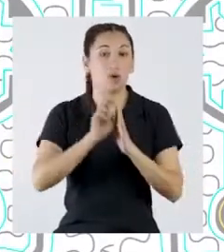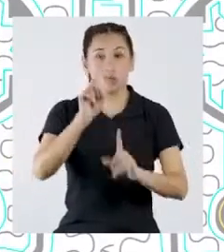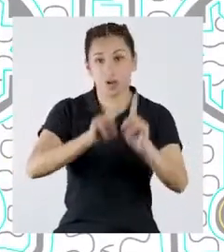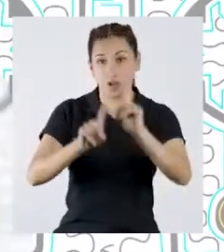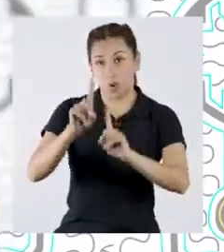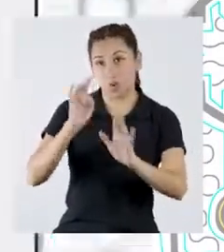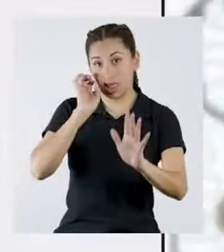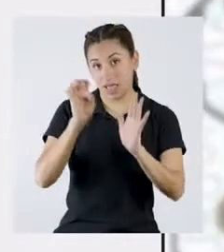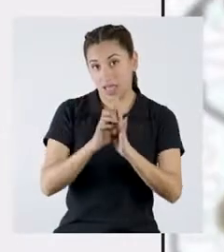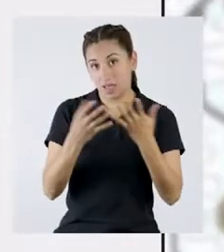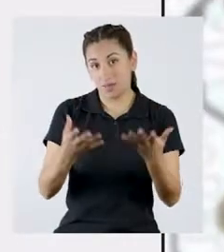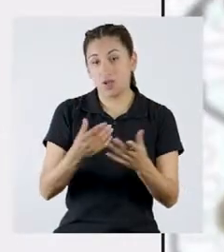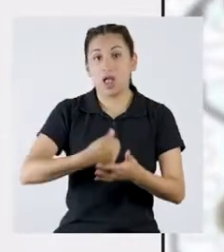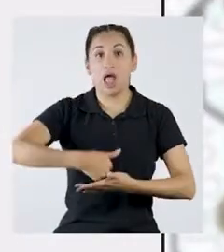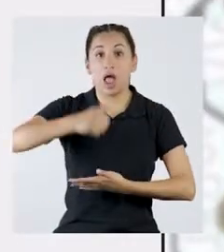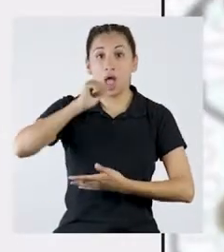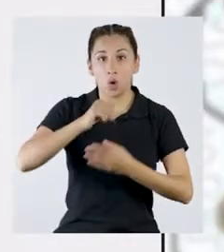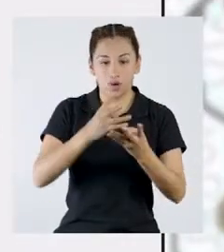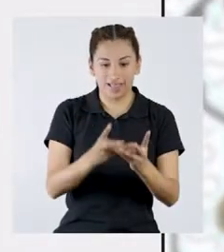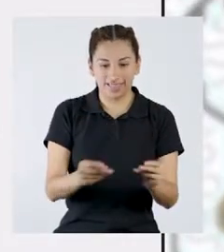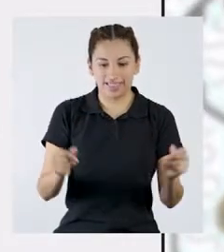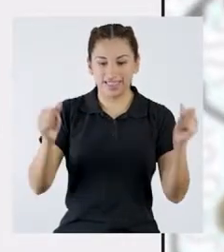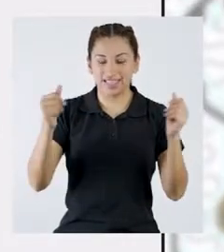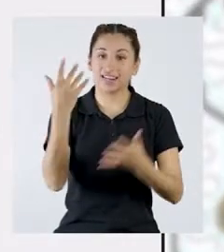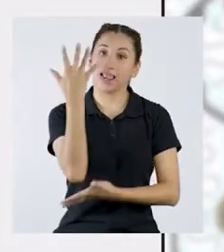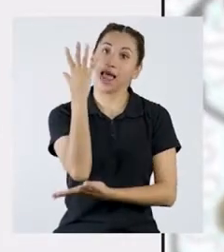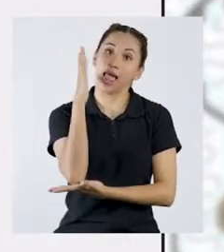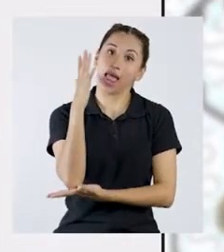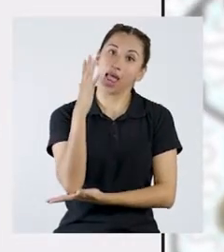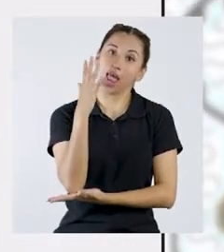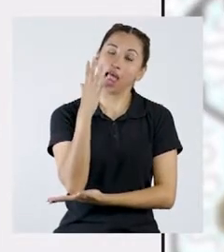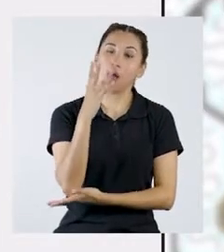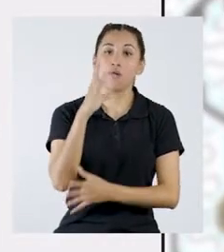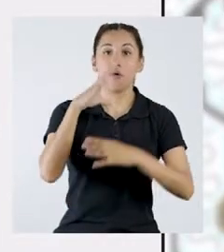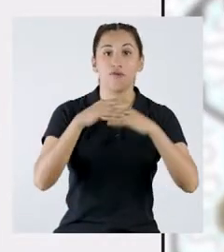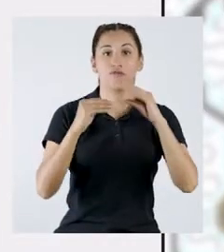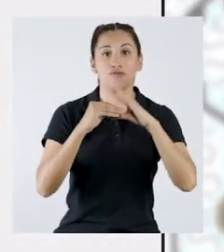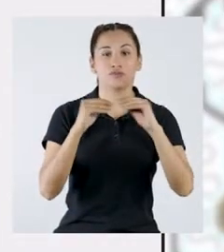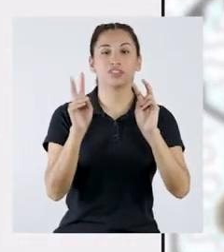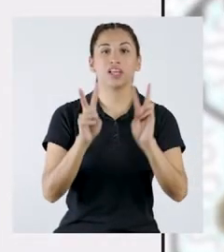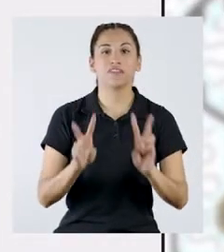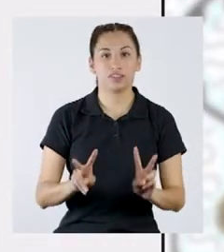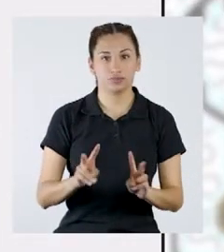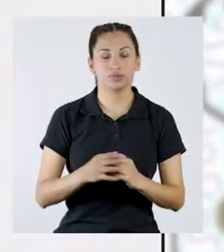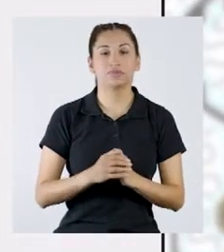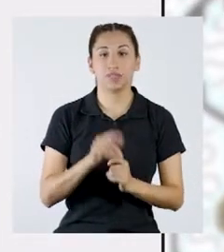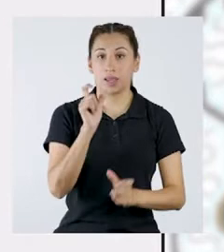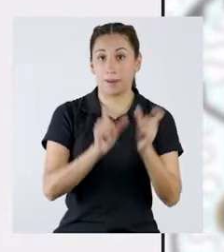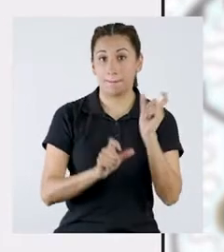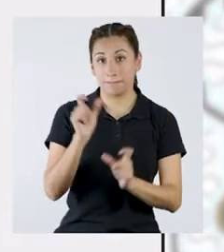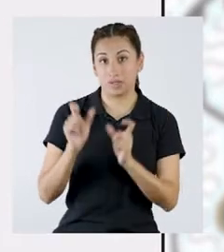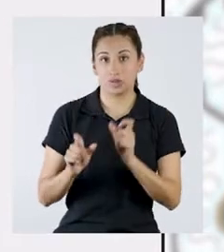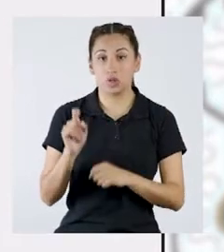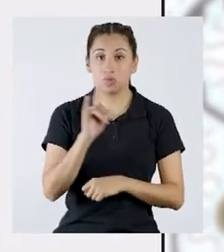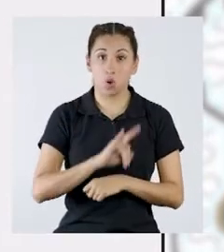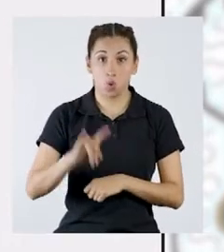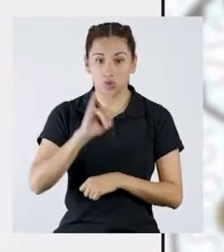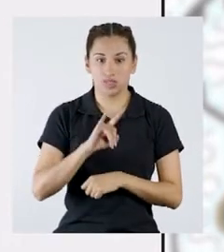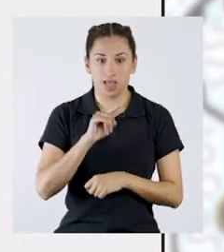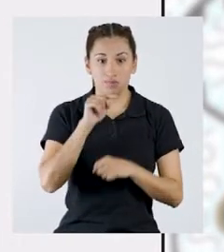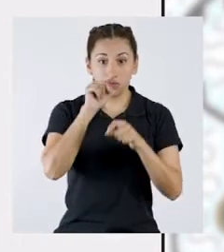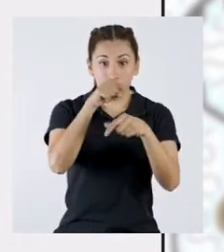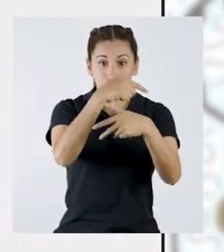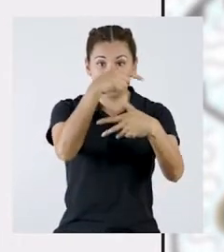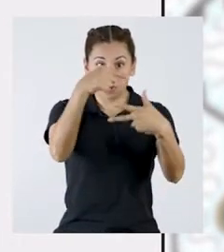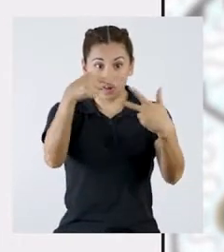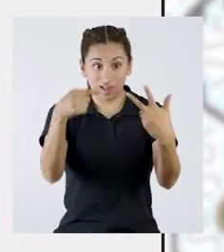Algunos ejemplos incluyen el agua, el suelo, los árboles, las frutas y las verduras. Las personas usamos y